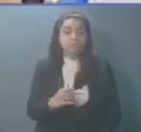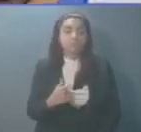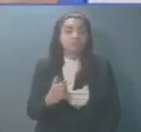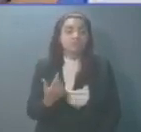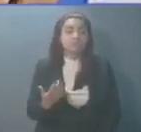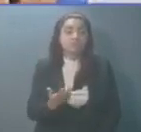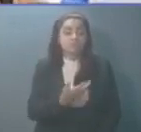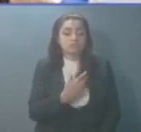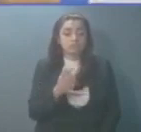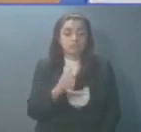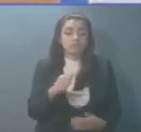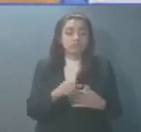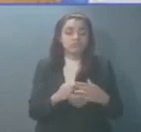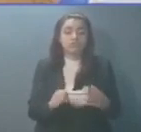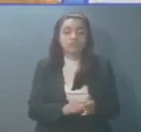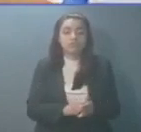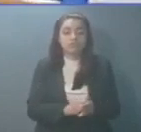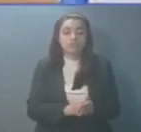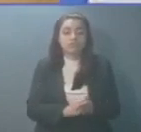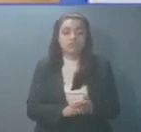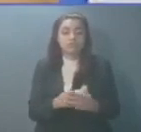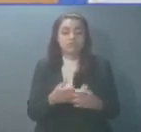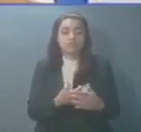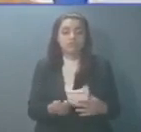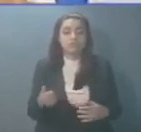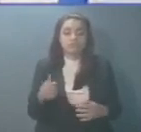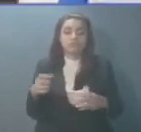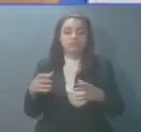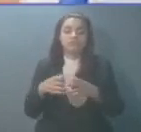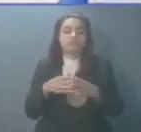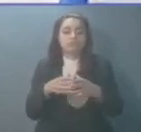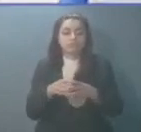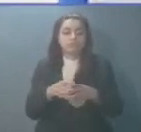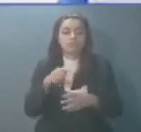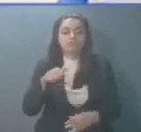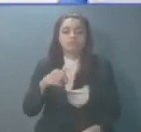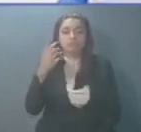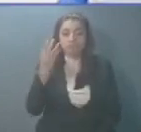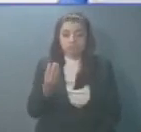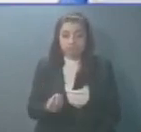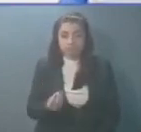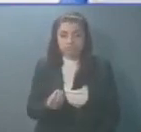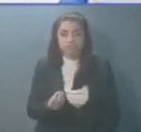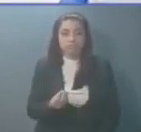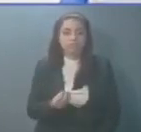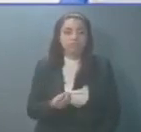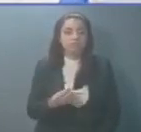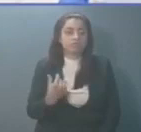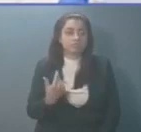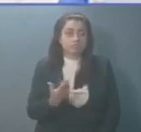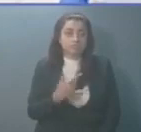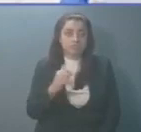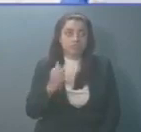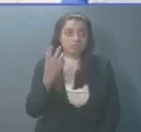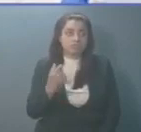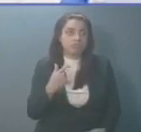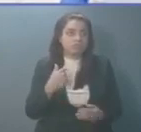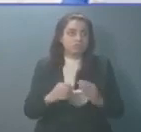pero no va a ser la Asamblea Legislativa ni la comisión que van a conformar este día la que los va a